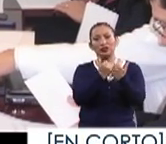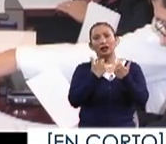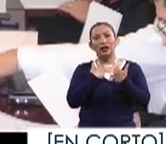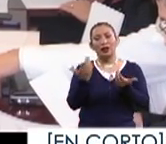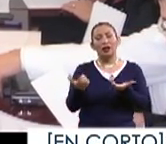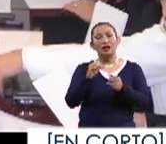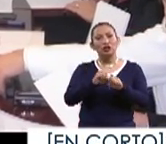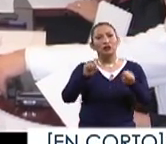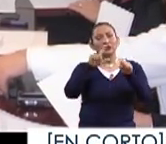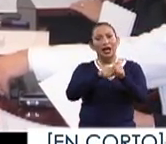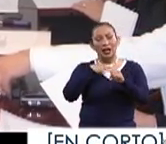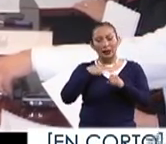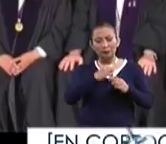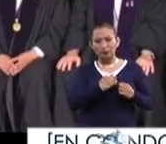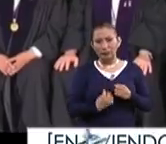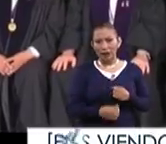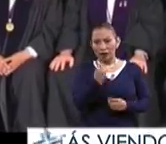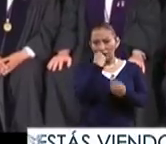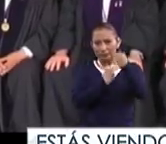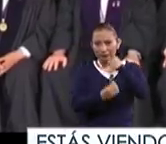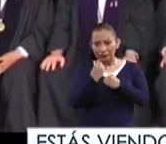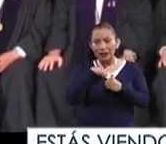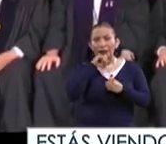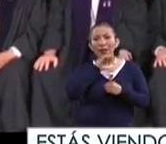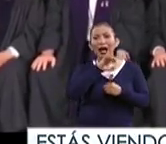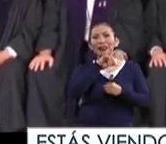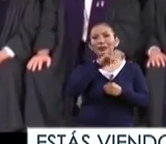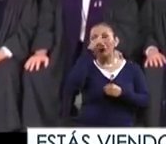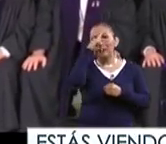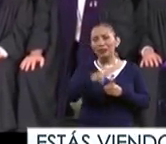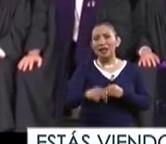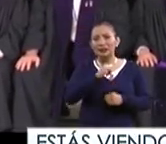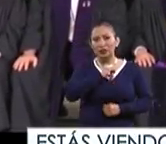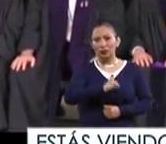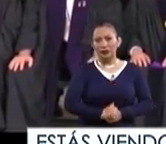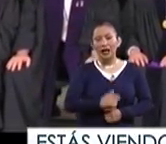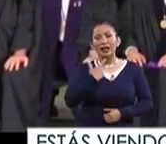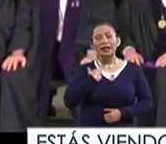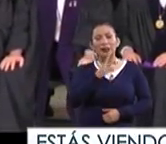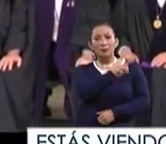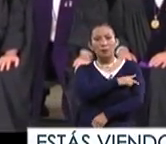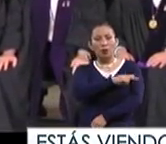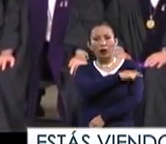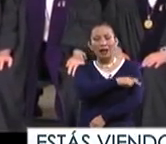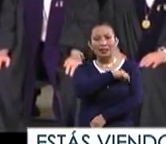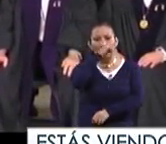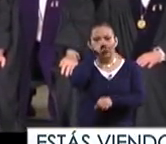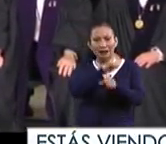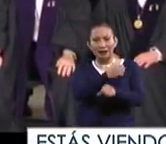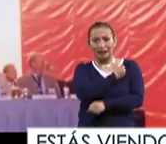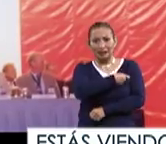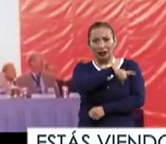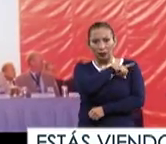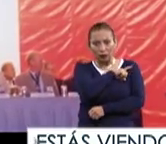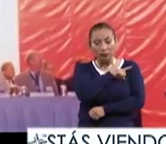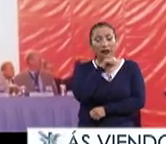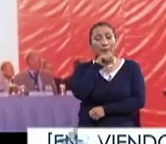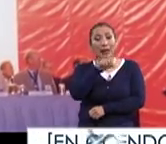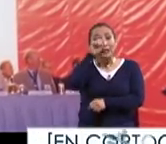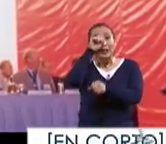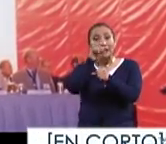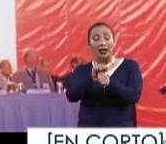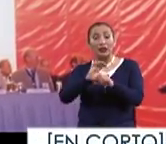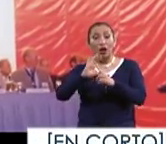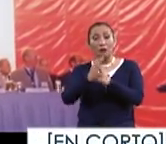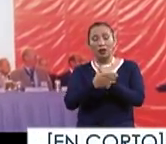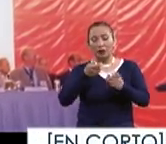of Surgical Metabolism and Nutrition, de la Academia Mexicana de Cirugía y vocal de la Secretaría de Salud. Fue secretario